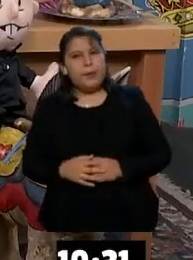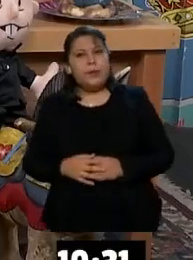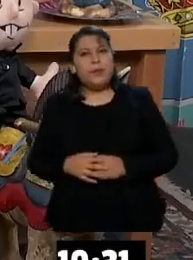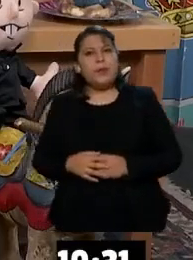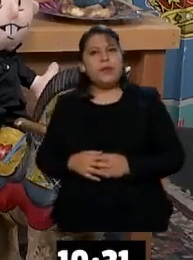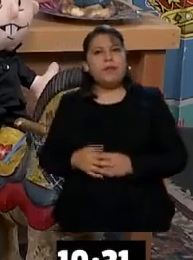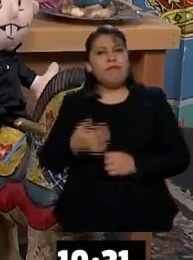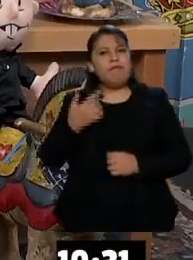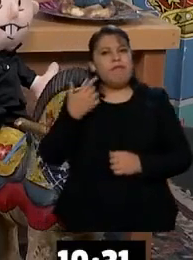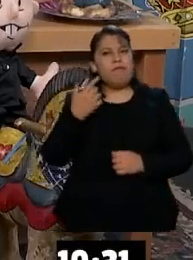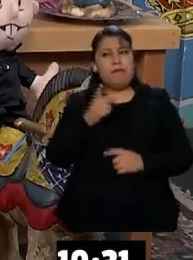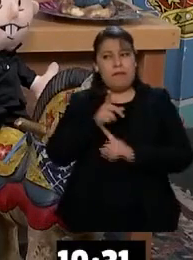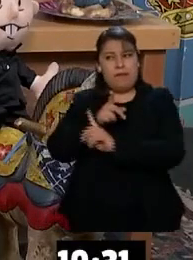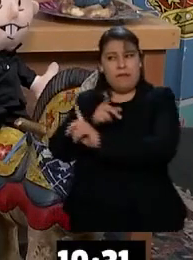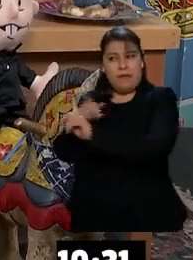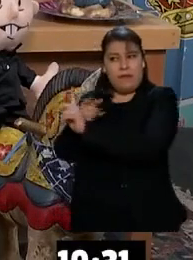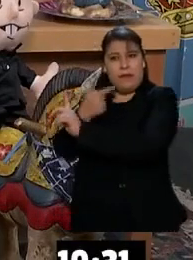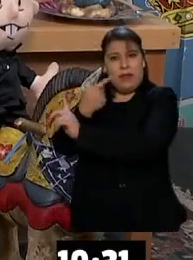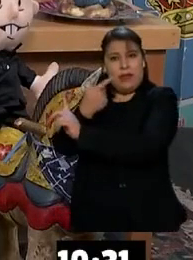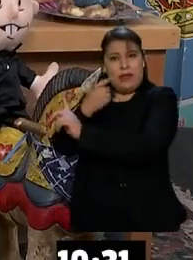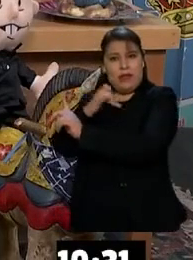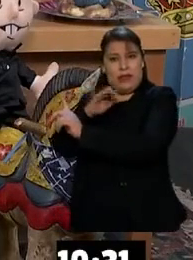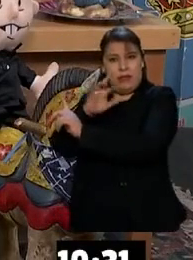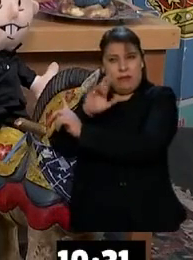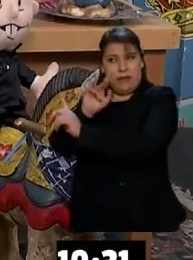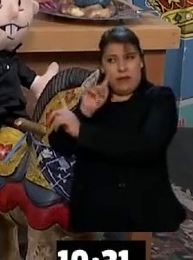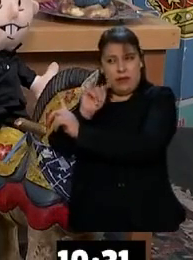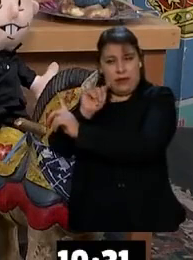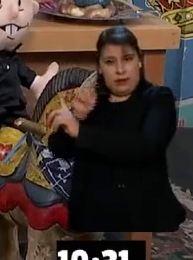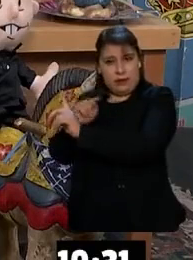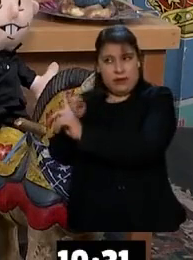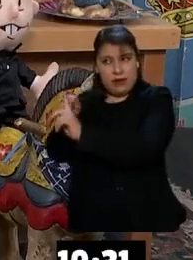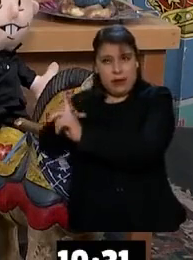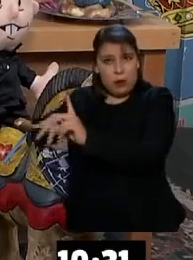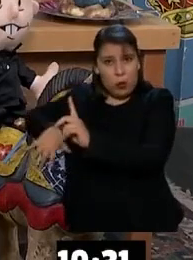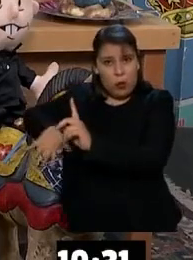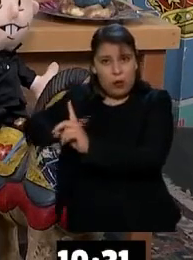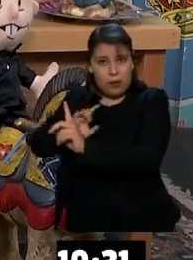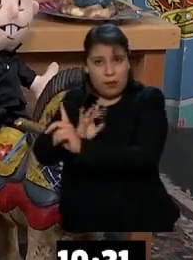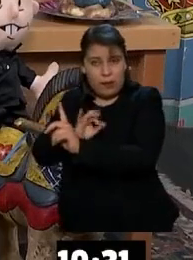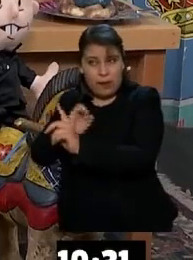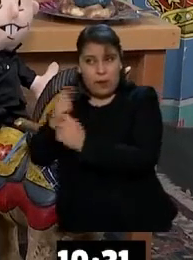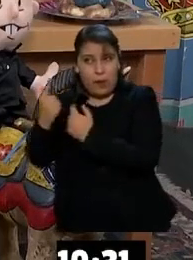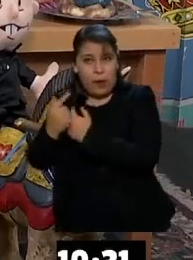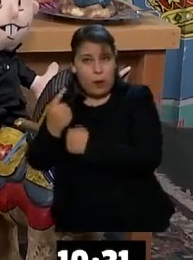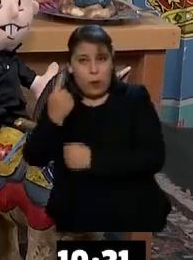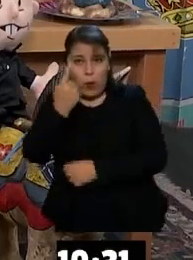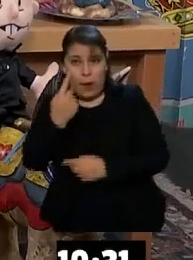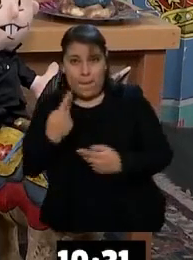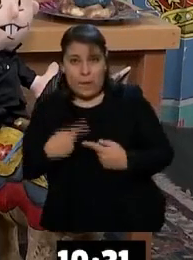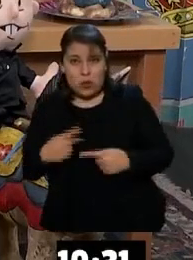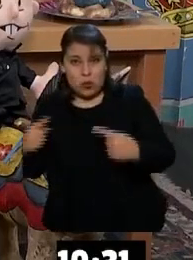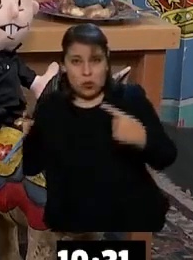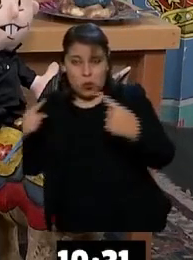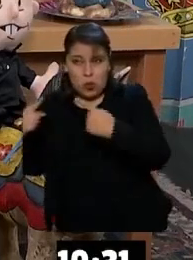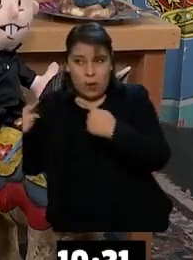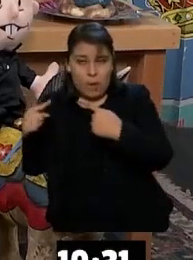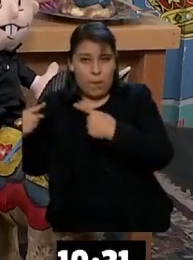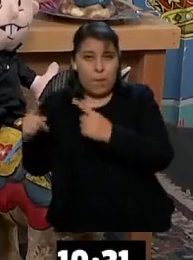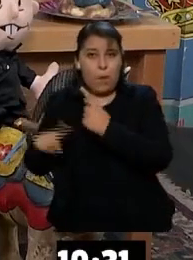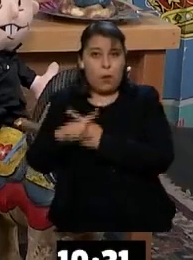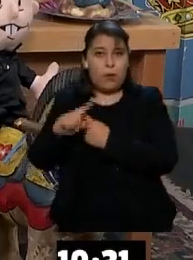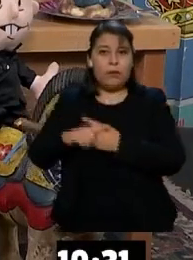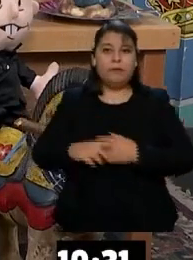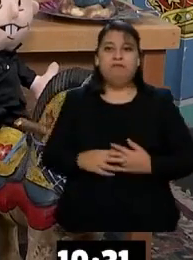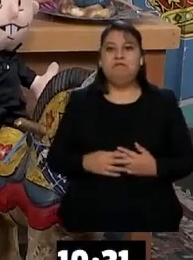tiene miedo a algo o a alguien, Hertz? A nunca, lo largo nadie, nunca. Nunca nadie le ha podido a Hertz, y vaya que